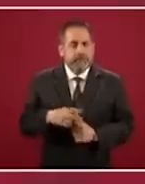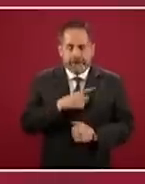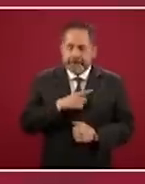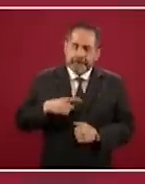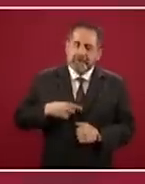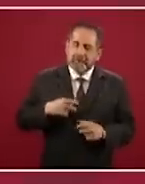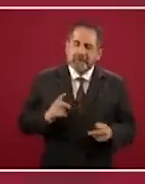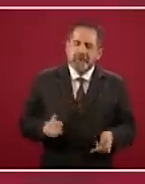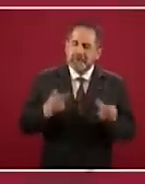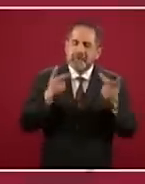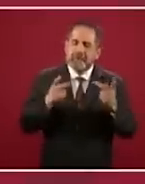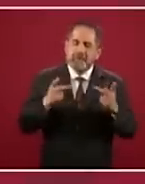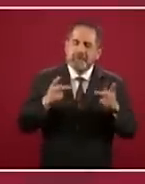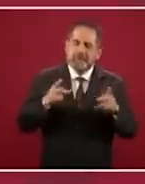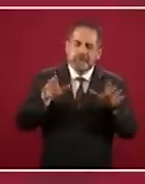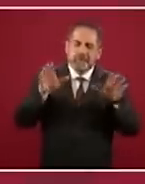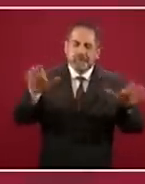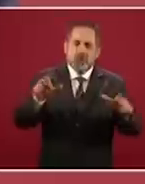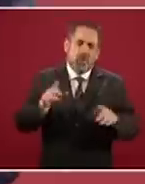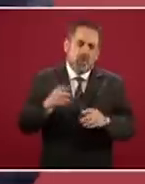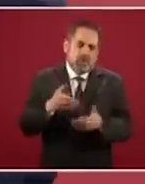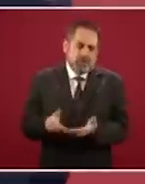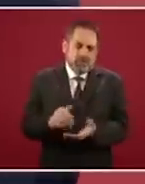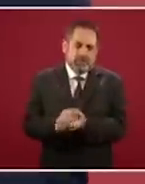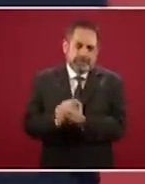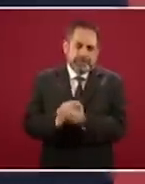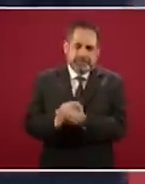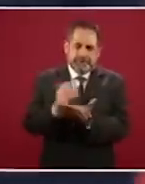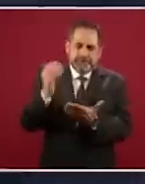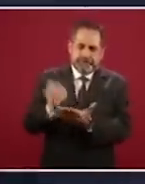venderlo y en este caso rifarlo para